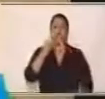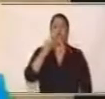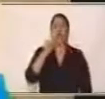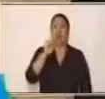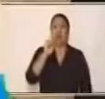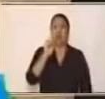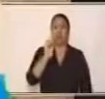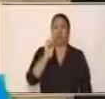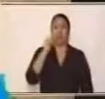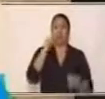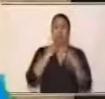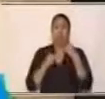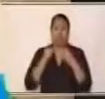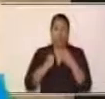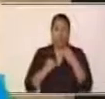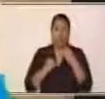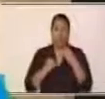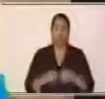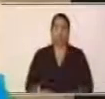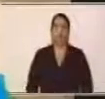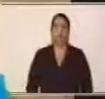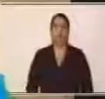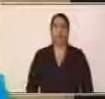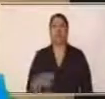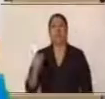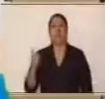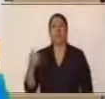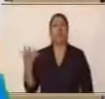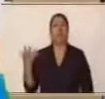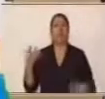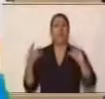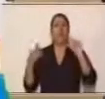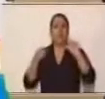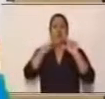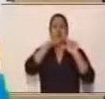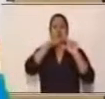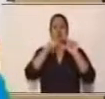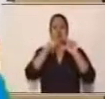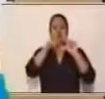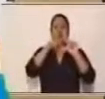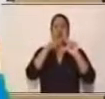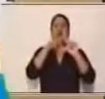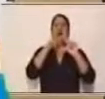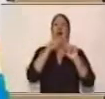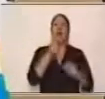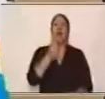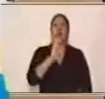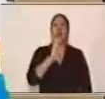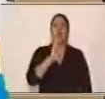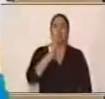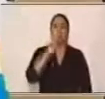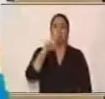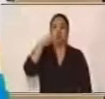Este espacio que tengo aquí es la abertura. Y este punto,